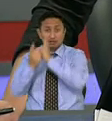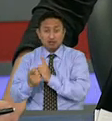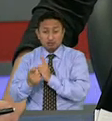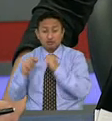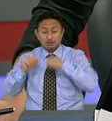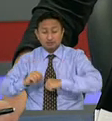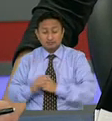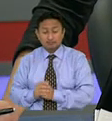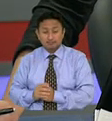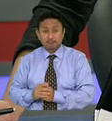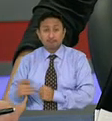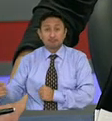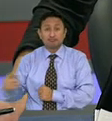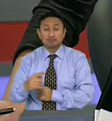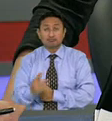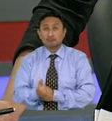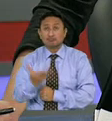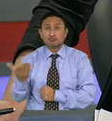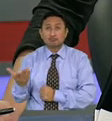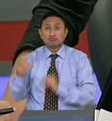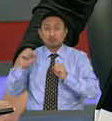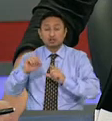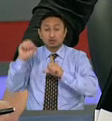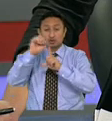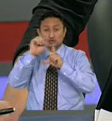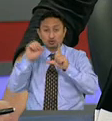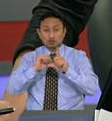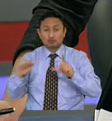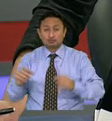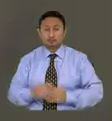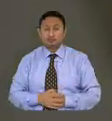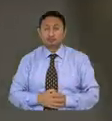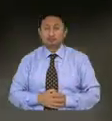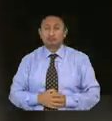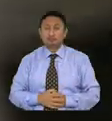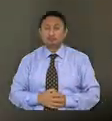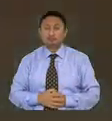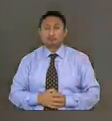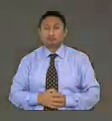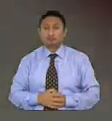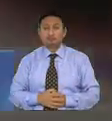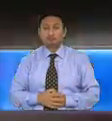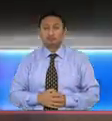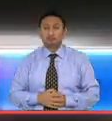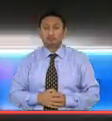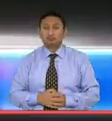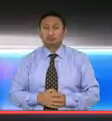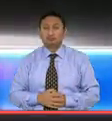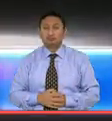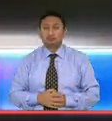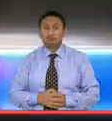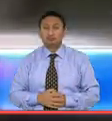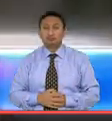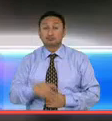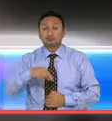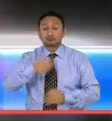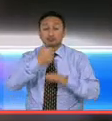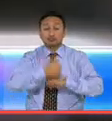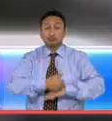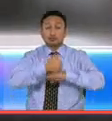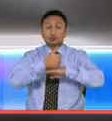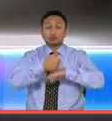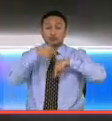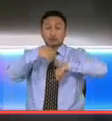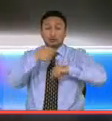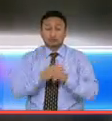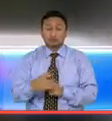que ésta se la realice vía telemática. En medio de una investigación que actualmente llevan las autoridades en torno a la entidad